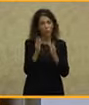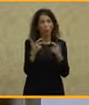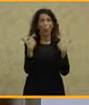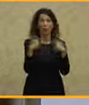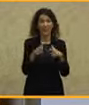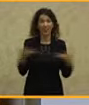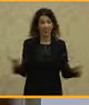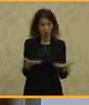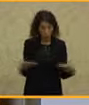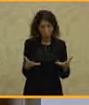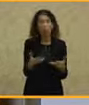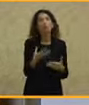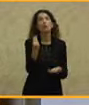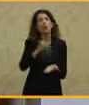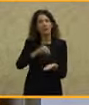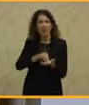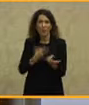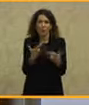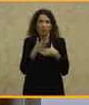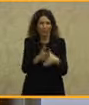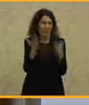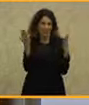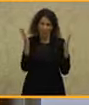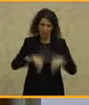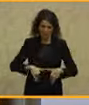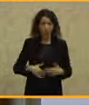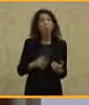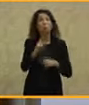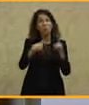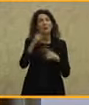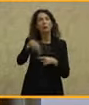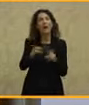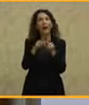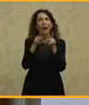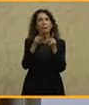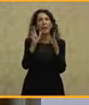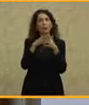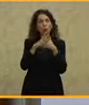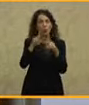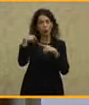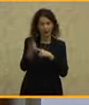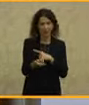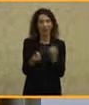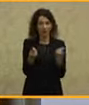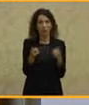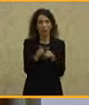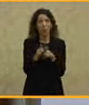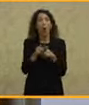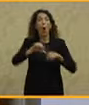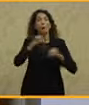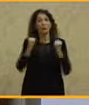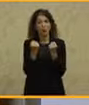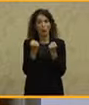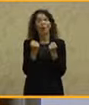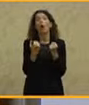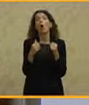de agudos, que en muchos casos son insuficientes, pero que también tienen que ver con las estructuras posteriores a esa hospitalización, las